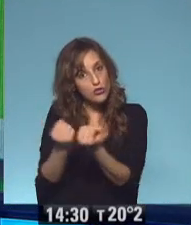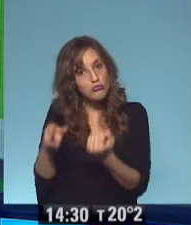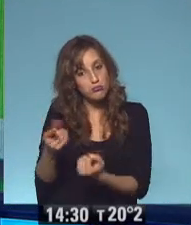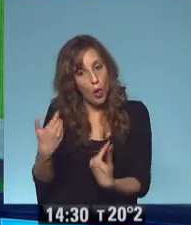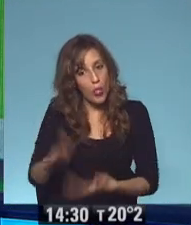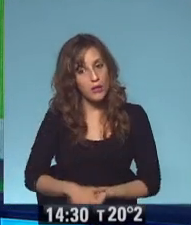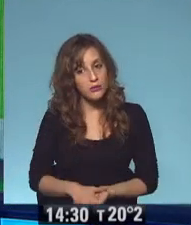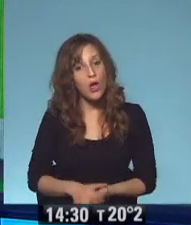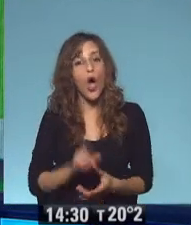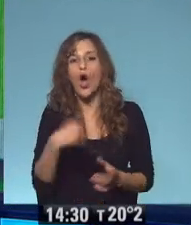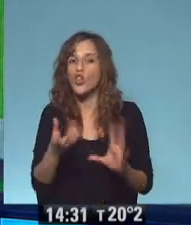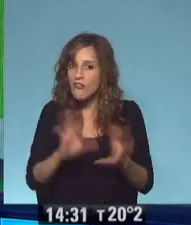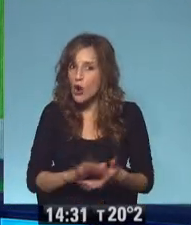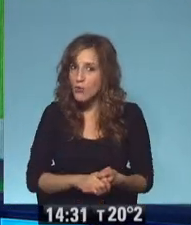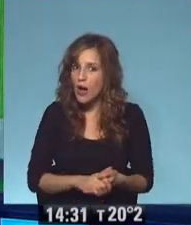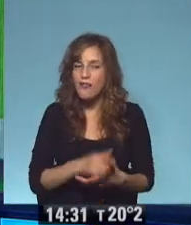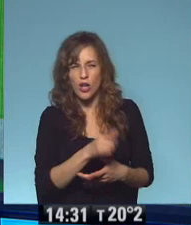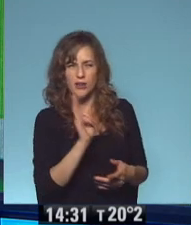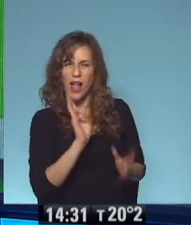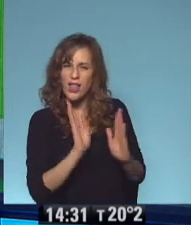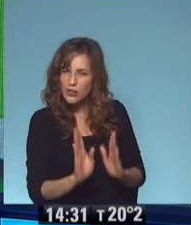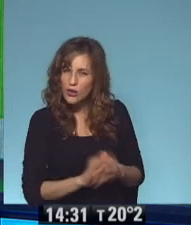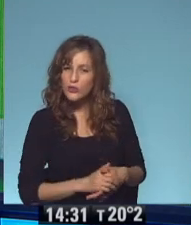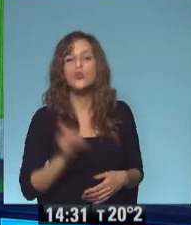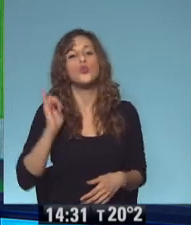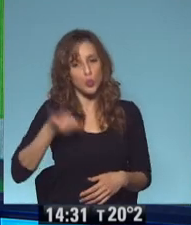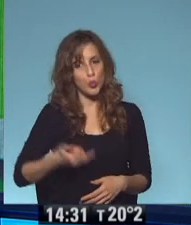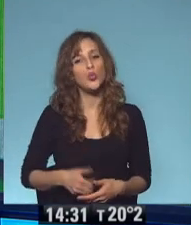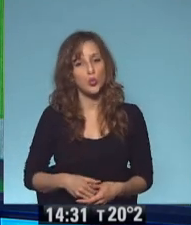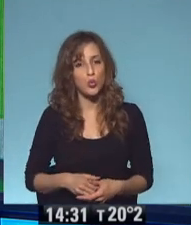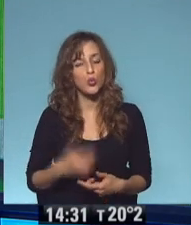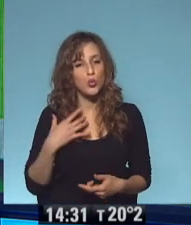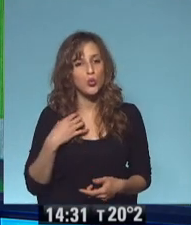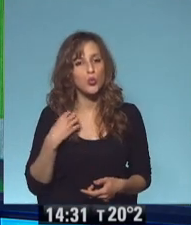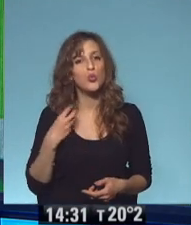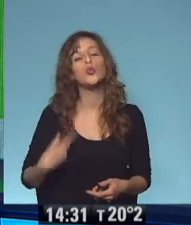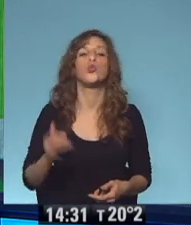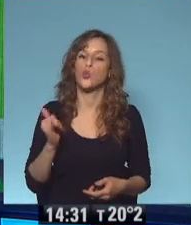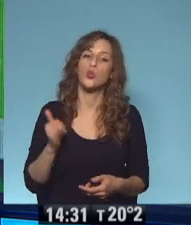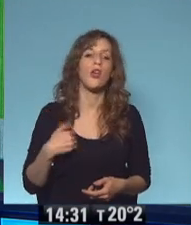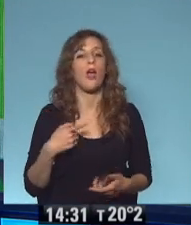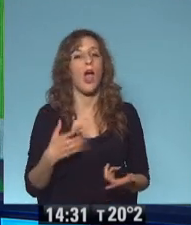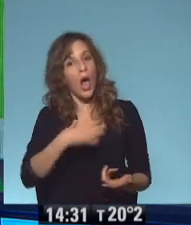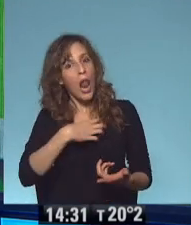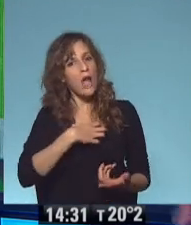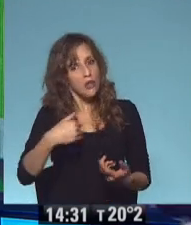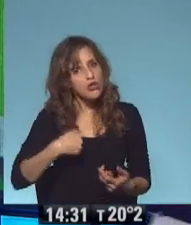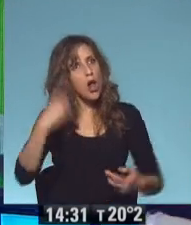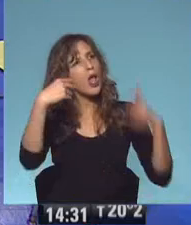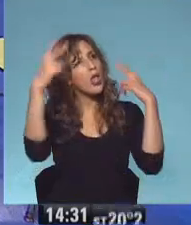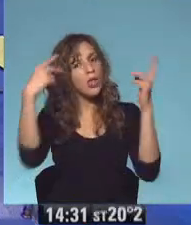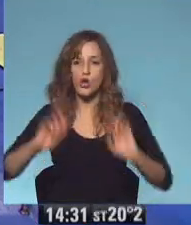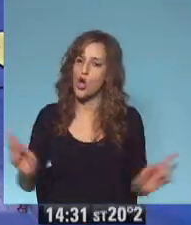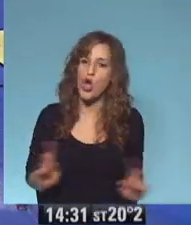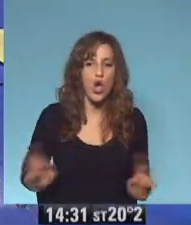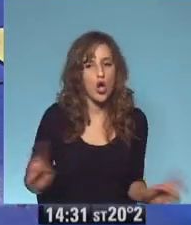¿Sí? Prestate atención por qué camino fue Maga. Sí, sí, voy a ir. ¿Cómo que no estás prestando atención en clase? Por favor.